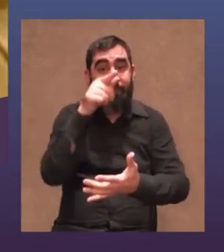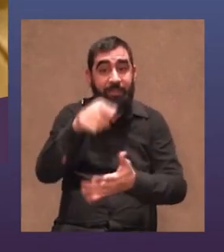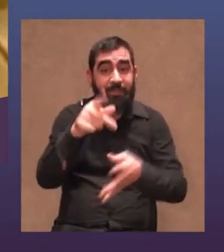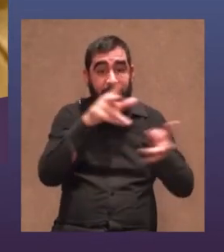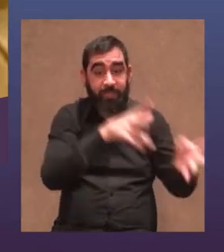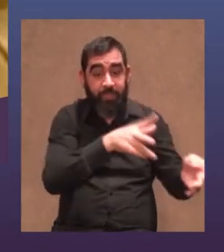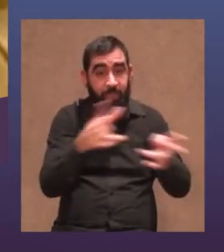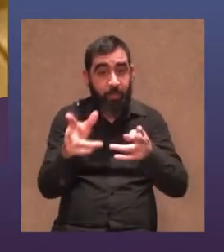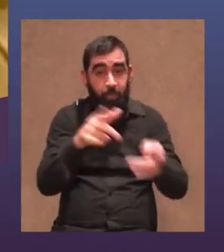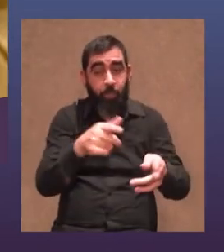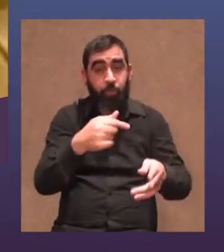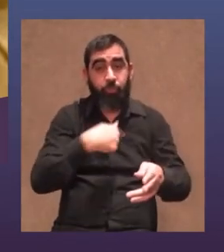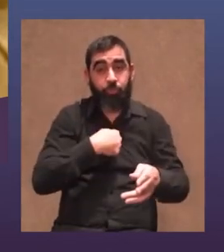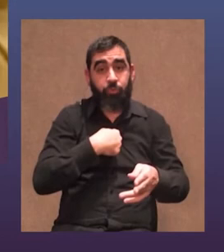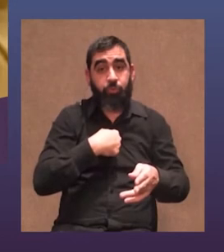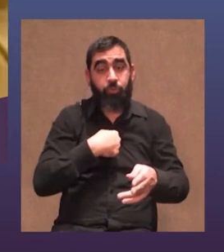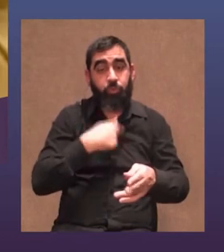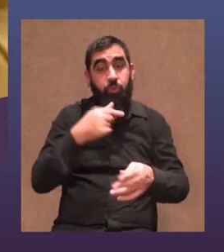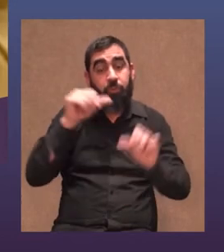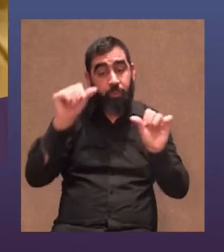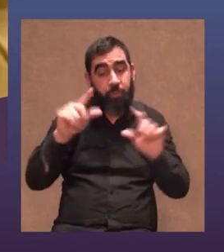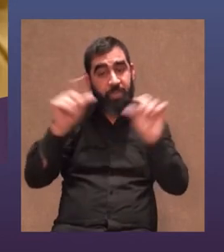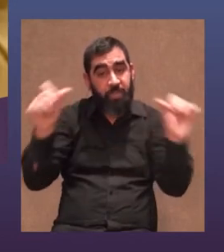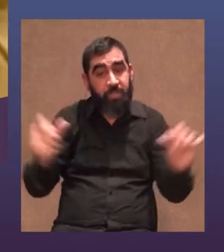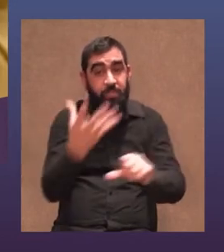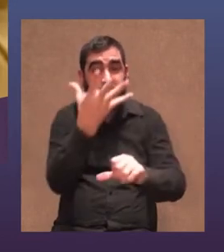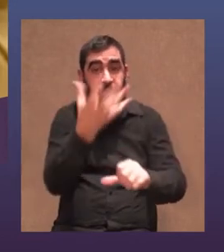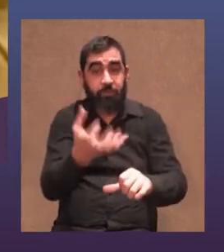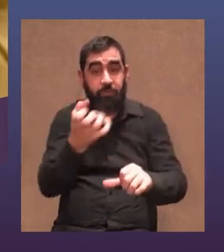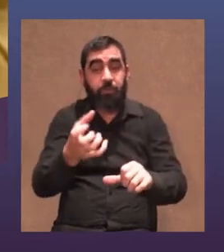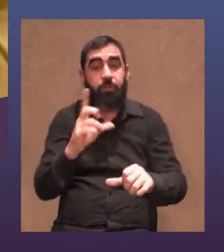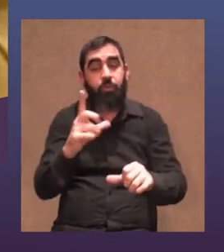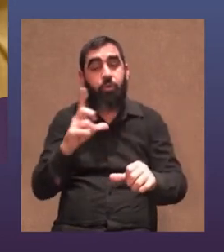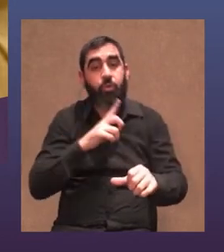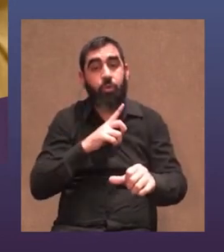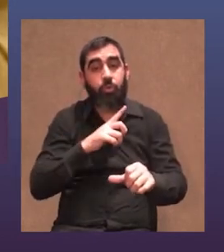época, yo que grabé mucho, sufrí